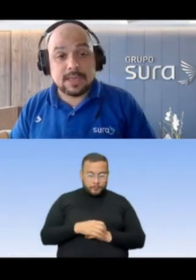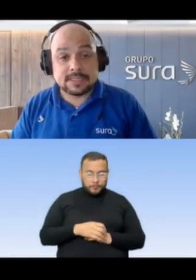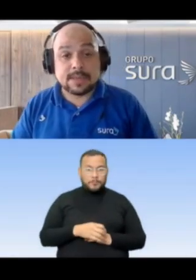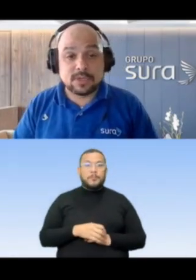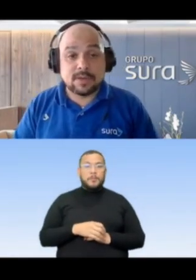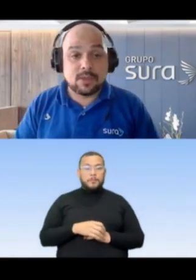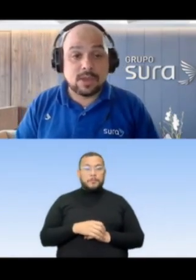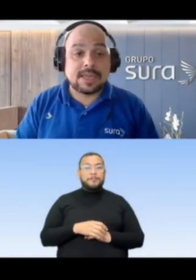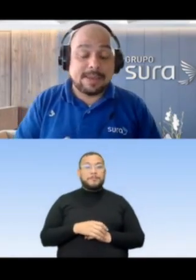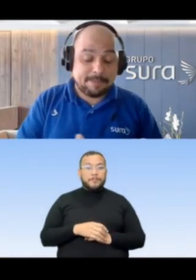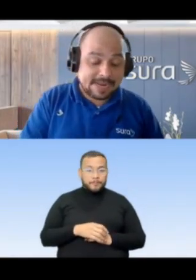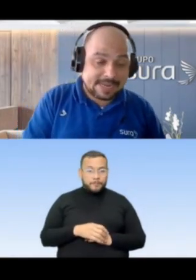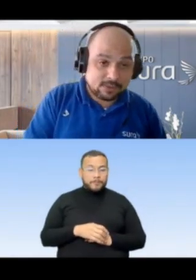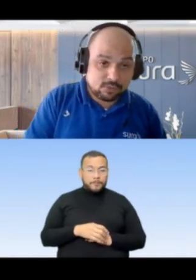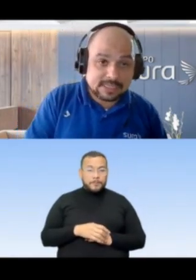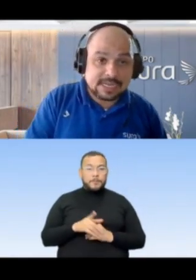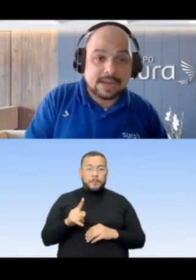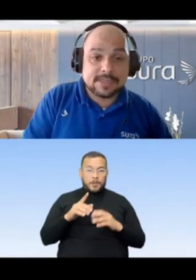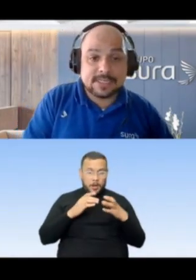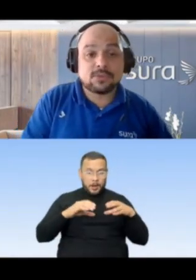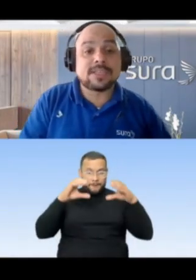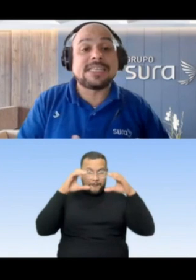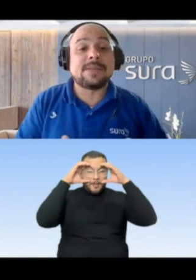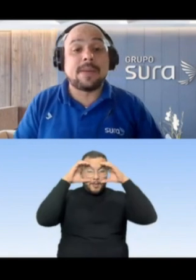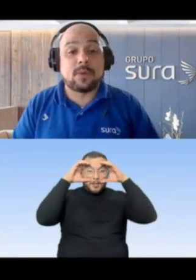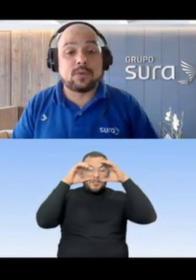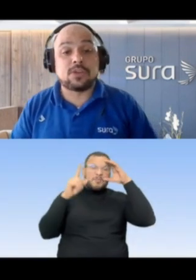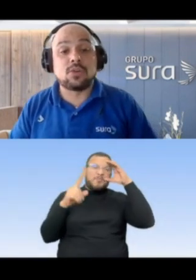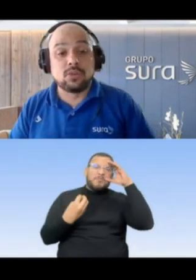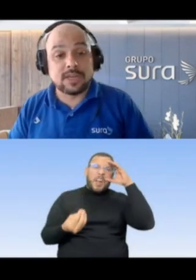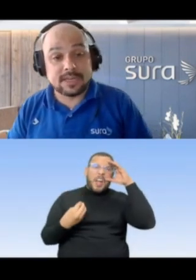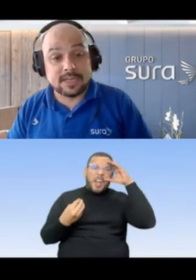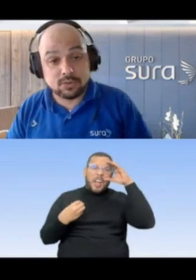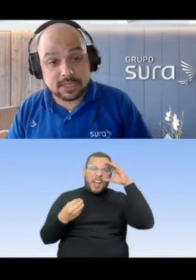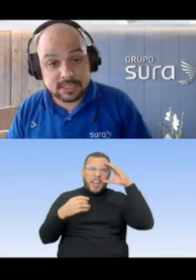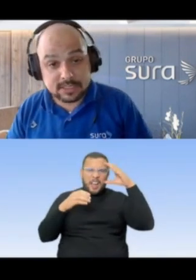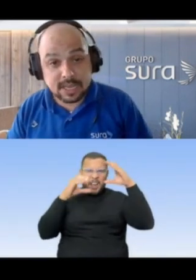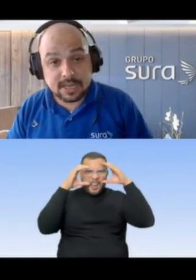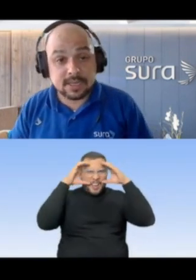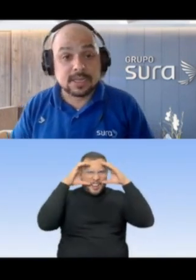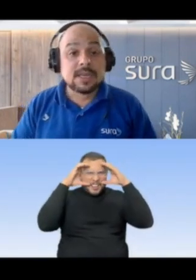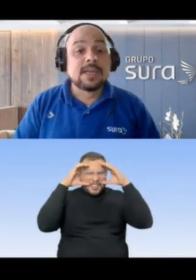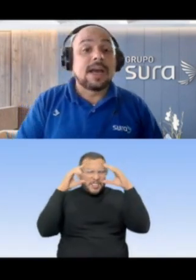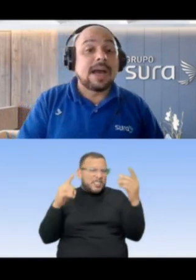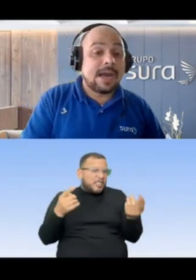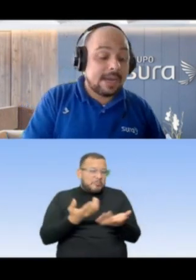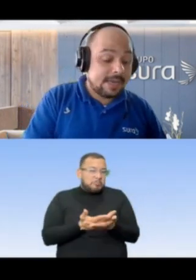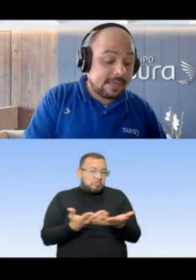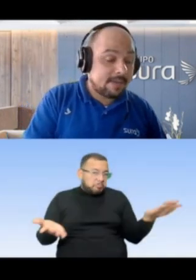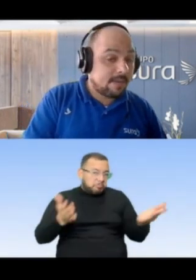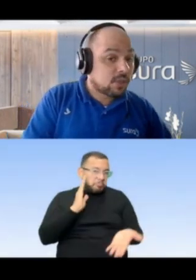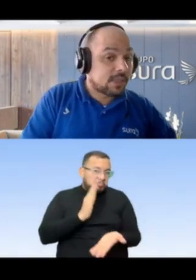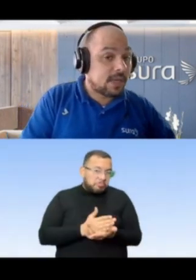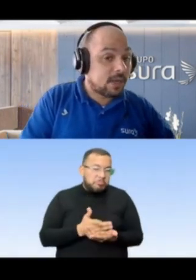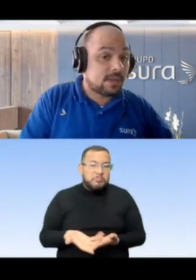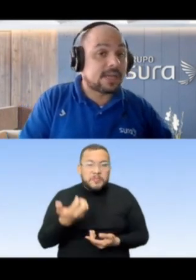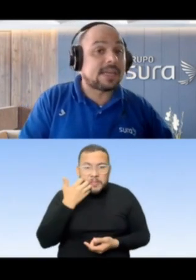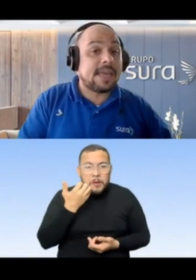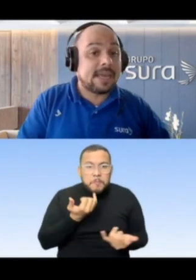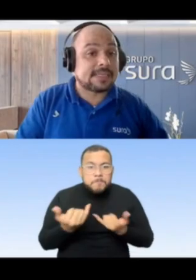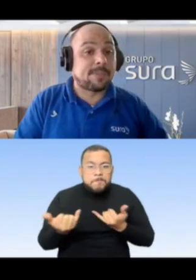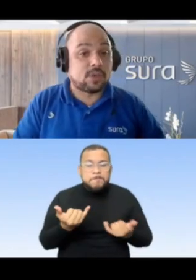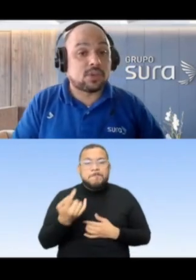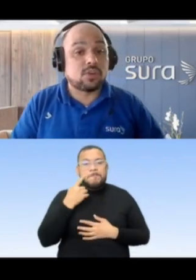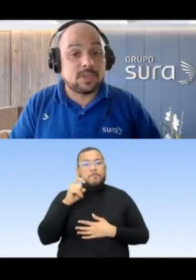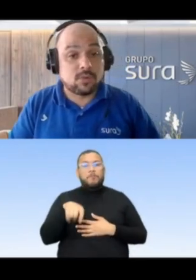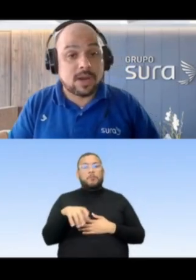de seguridad y estamos hablando de que para qué son las gafas y es que sirve de protección contra riesgos existentes. Ahí debemos de tener en